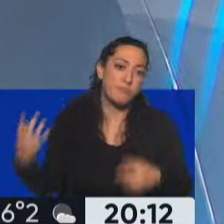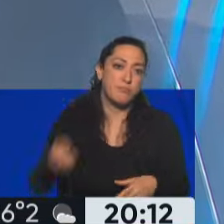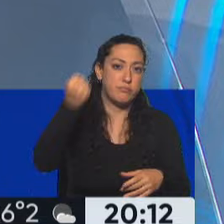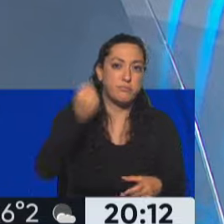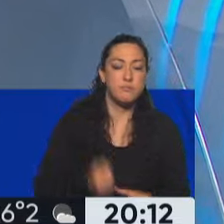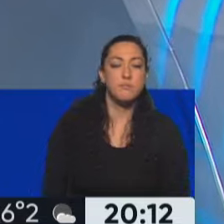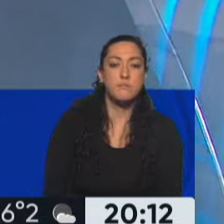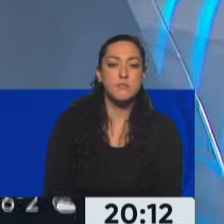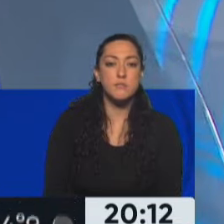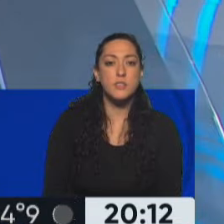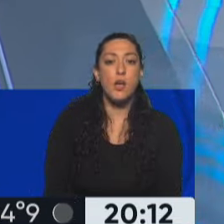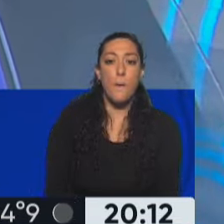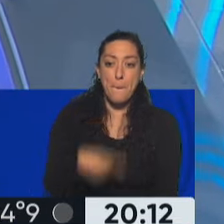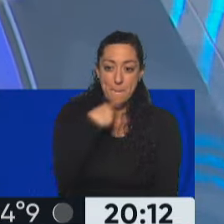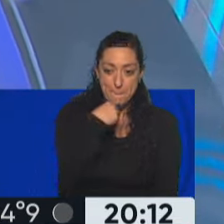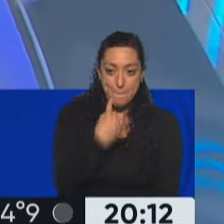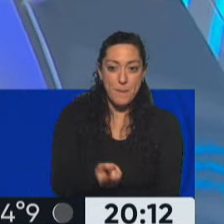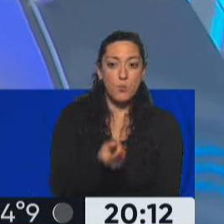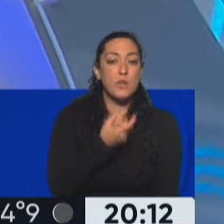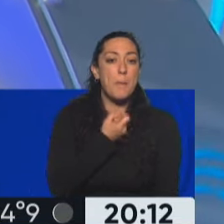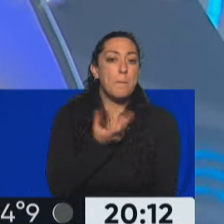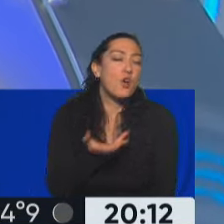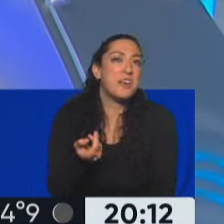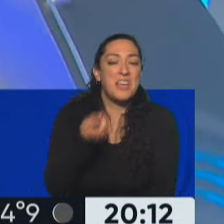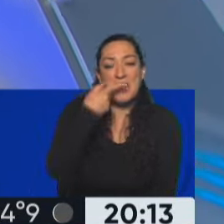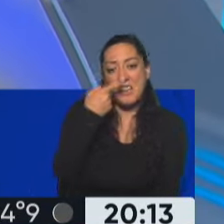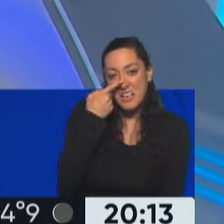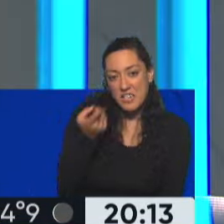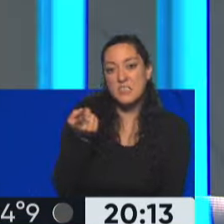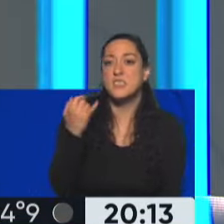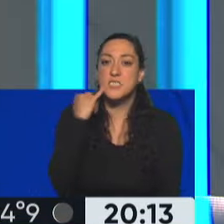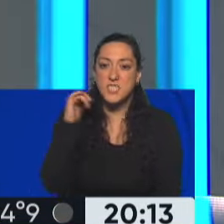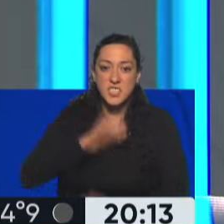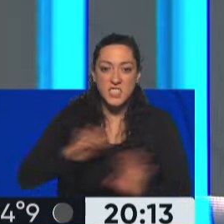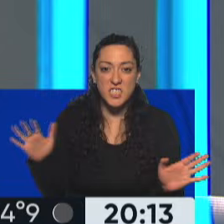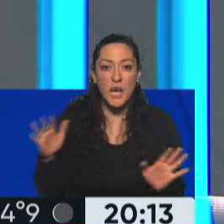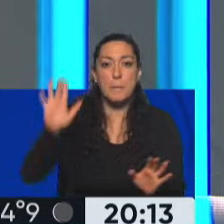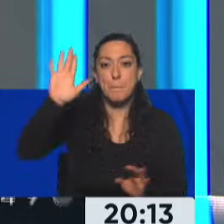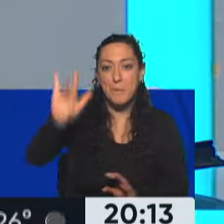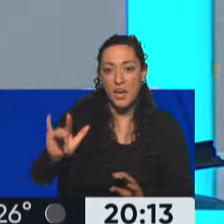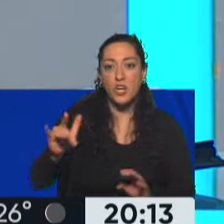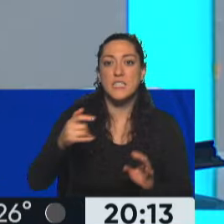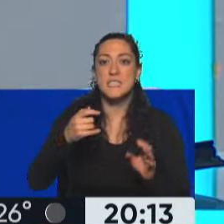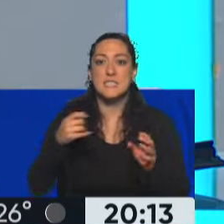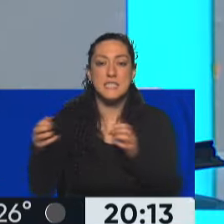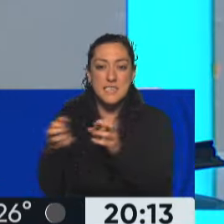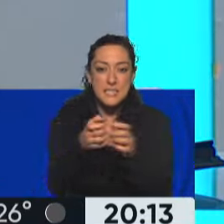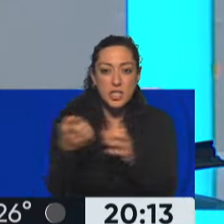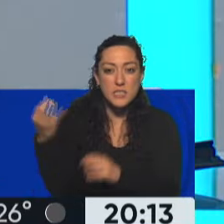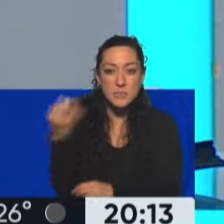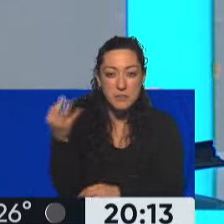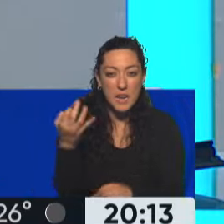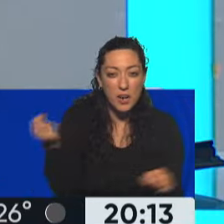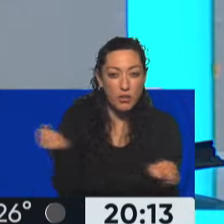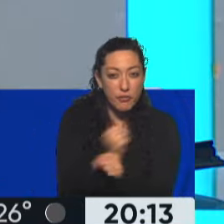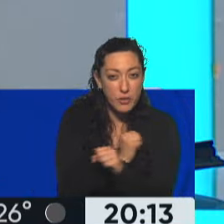preguntar porque no puedo no no tener curiosidad está confirmada la sesión especial del miércoles sabe algo usted